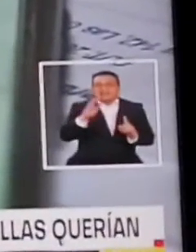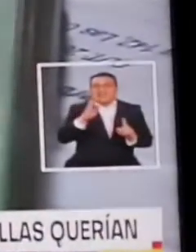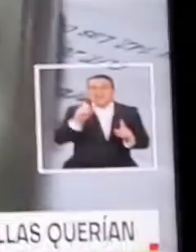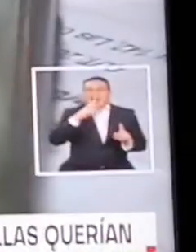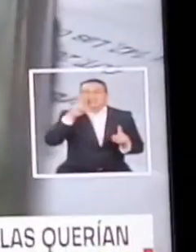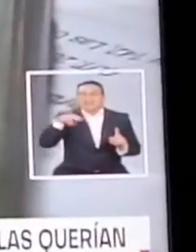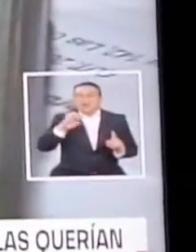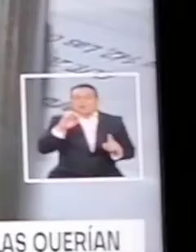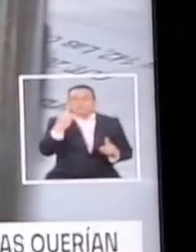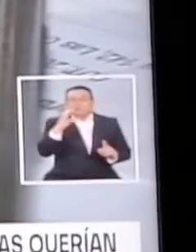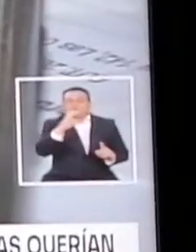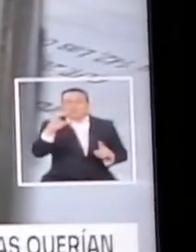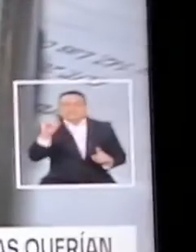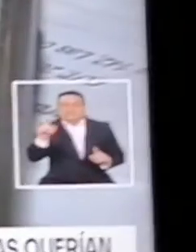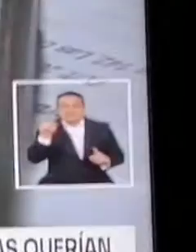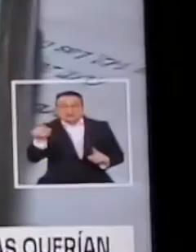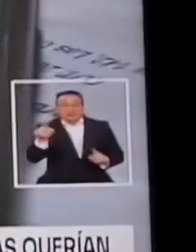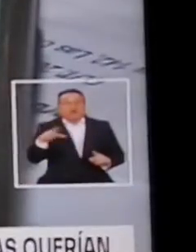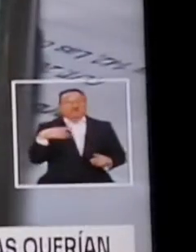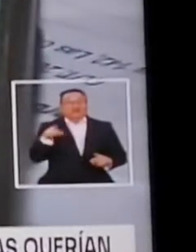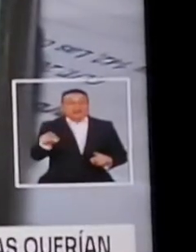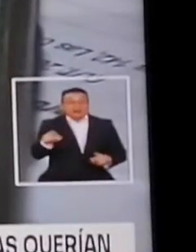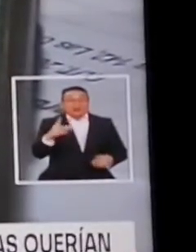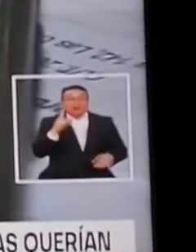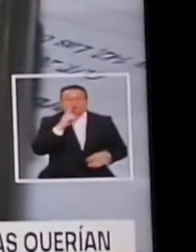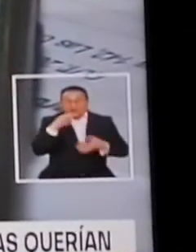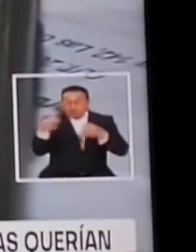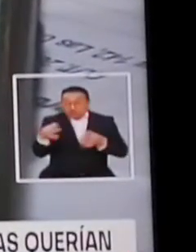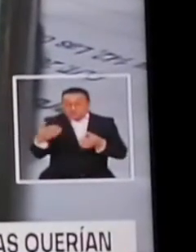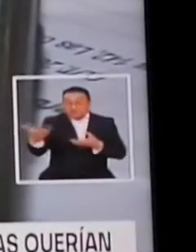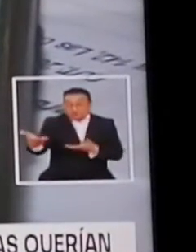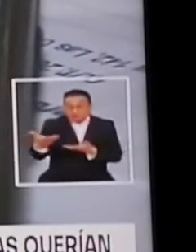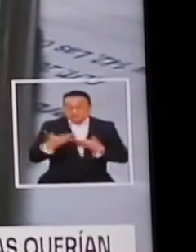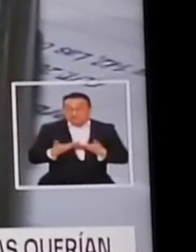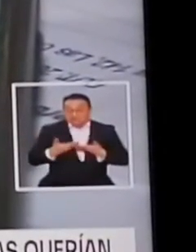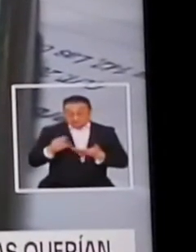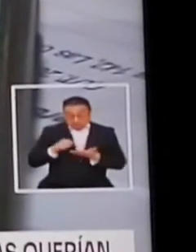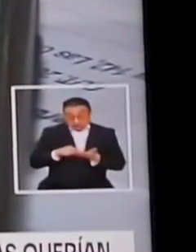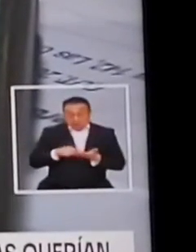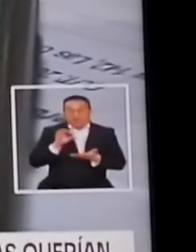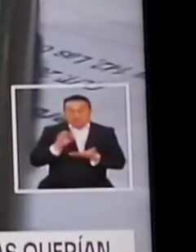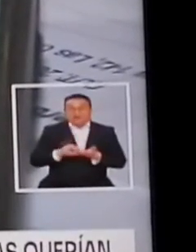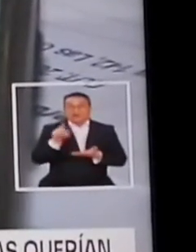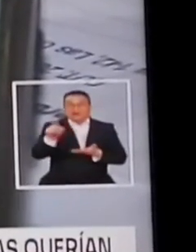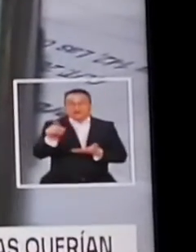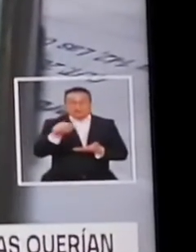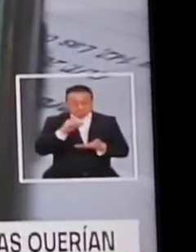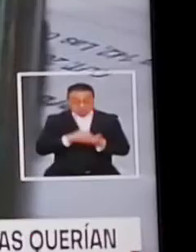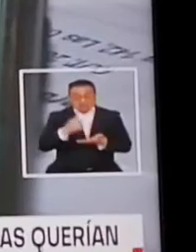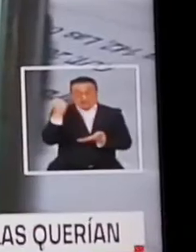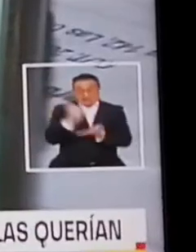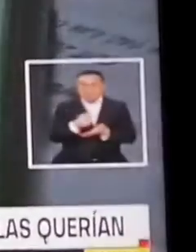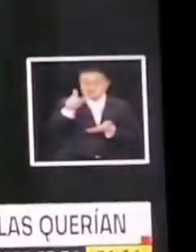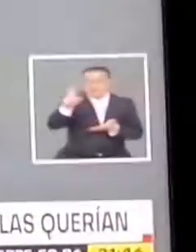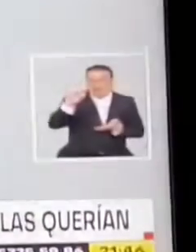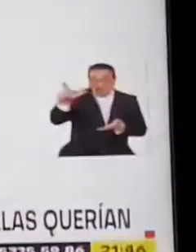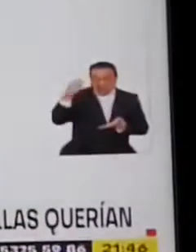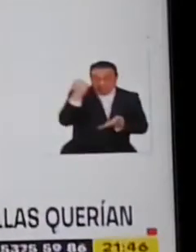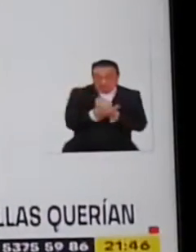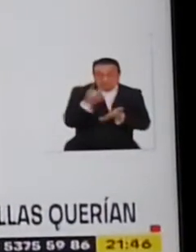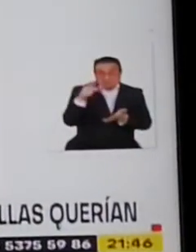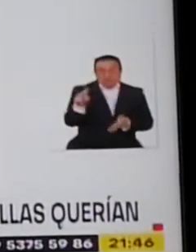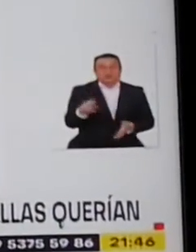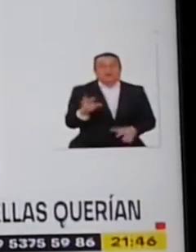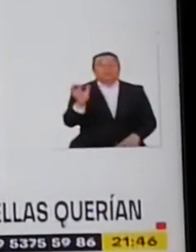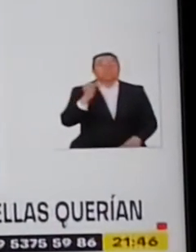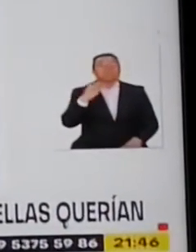Pucci. Donde hasta el último documento que tengo me lo entregaron con timbre de él.